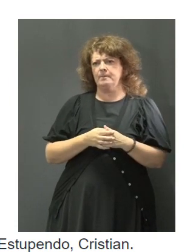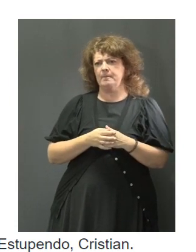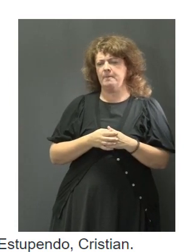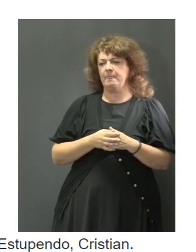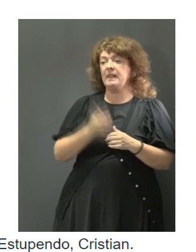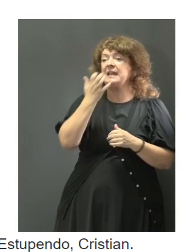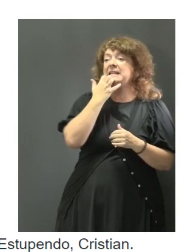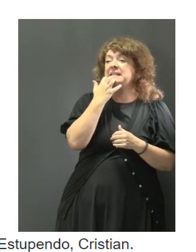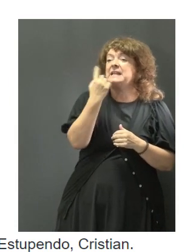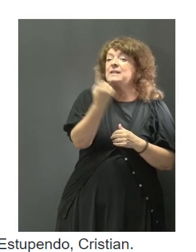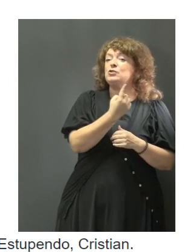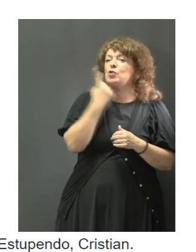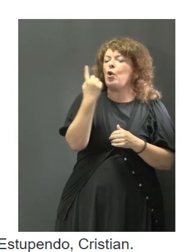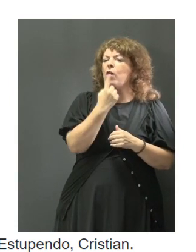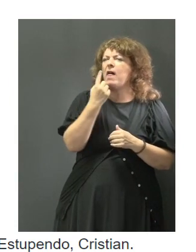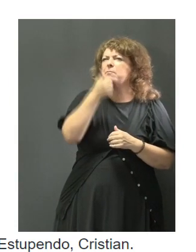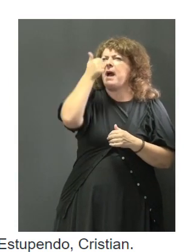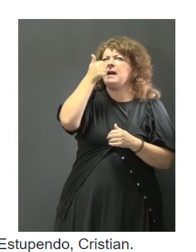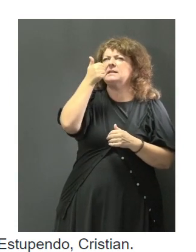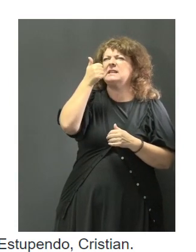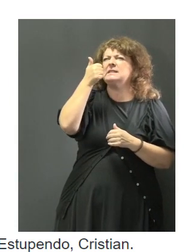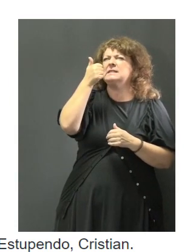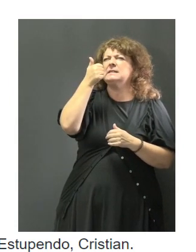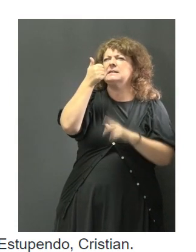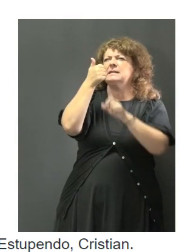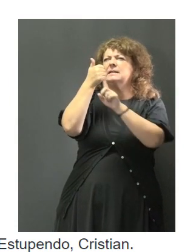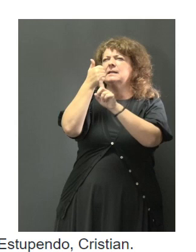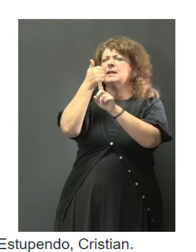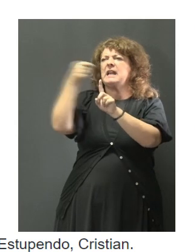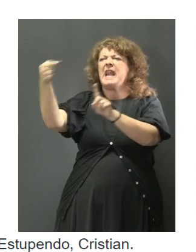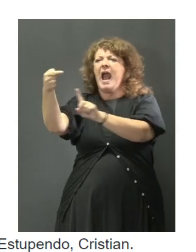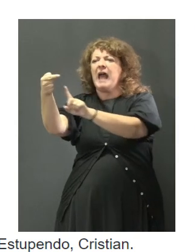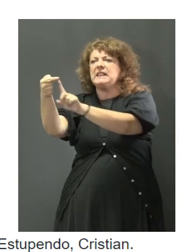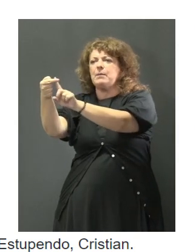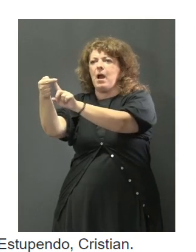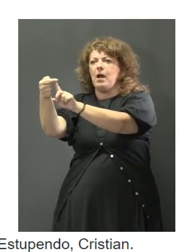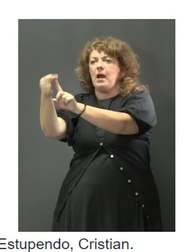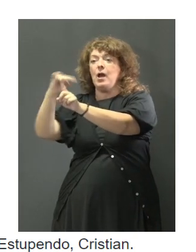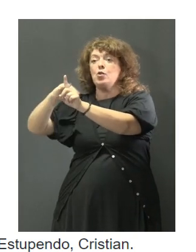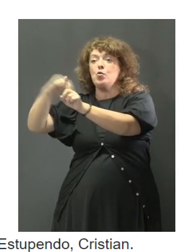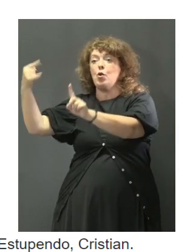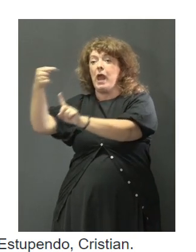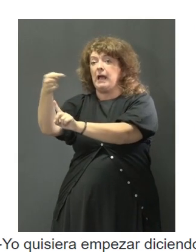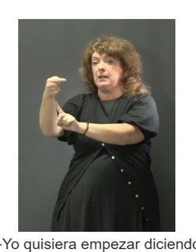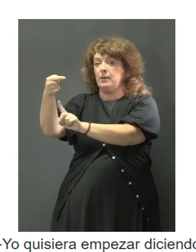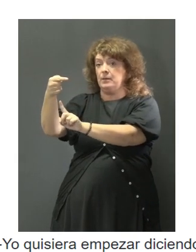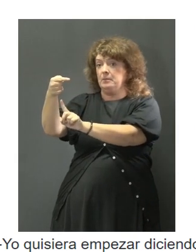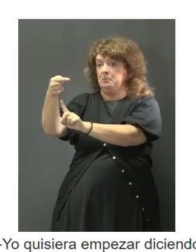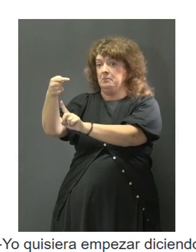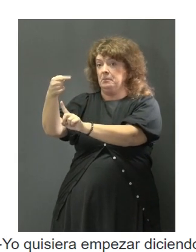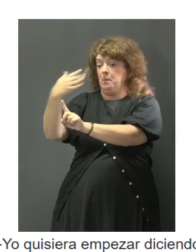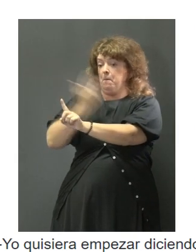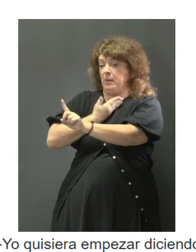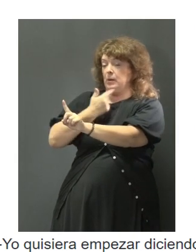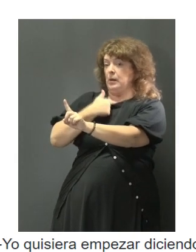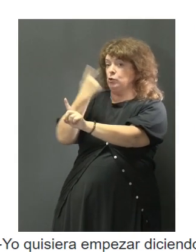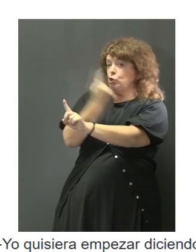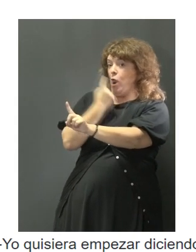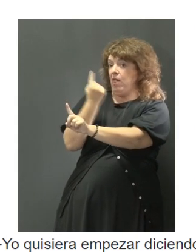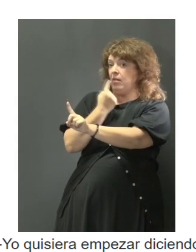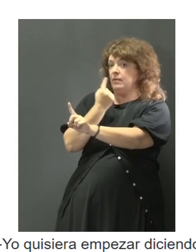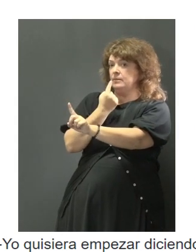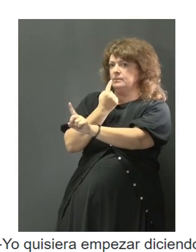si la soledad tiene una vertiente en la percepción de las nuevas tecnologías en cuanto a la soledad no deseada tiene una vertiente